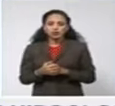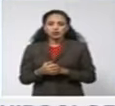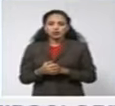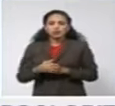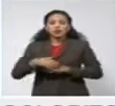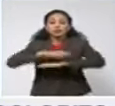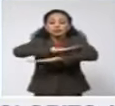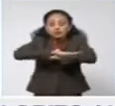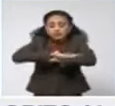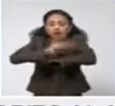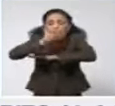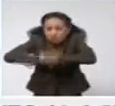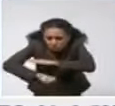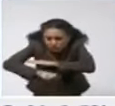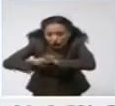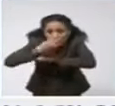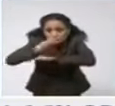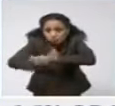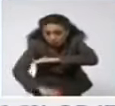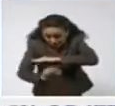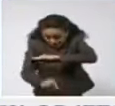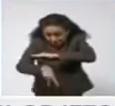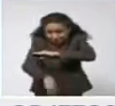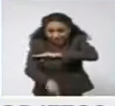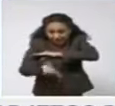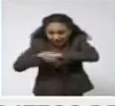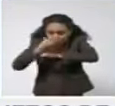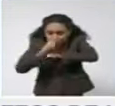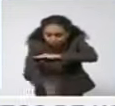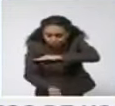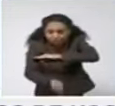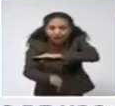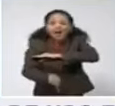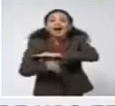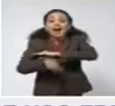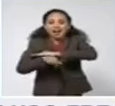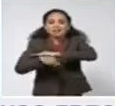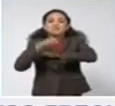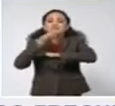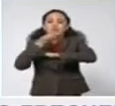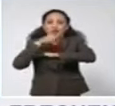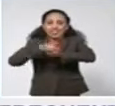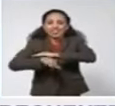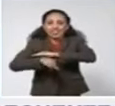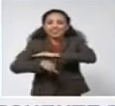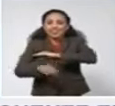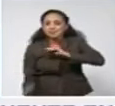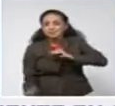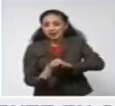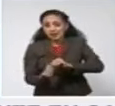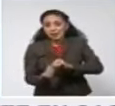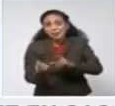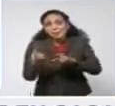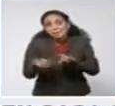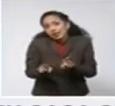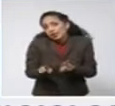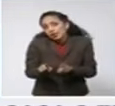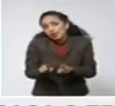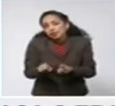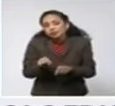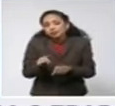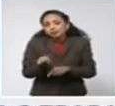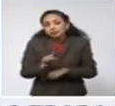con grandes secreciones. Todo eso pudiera ser. Lo que pasa es que no sea, por lo